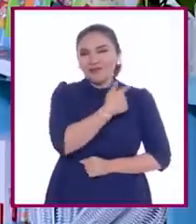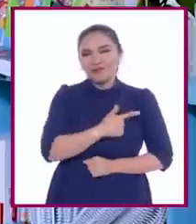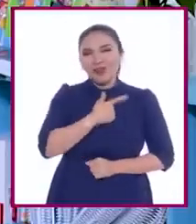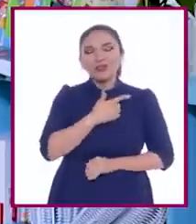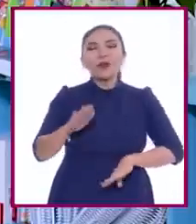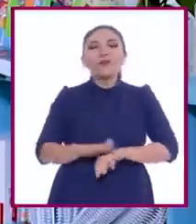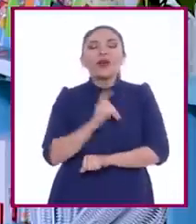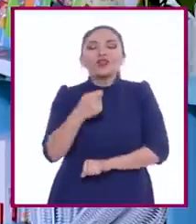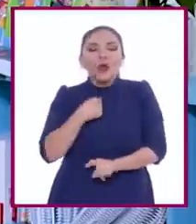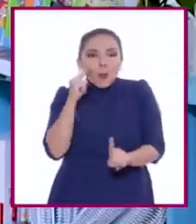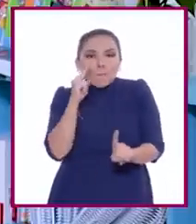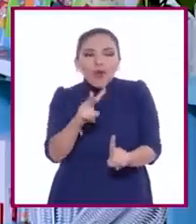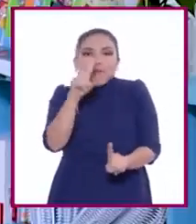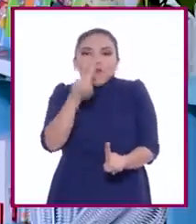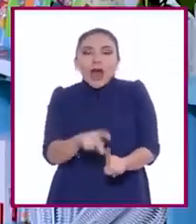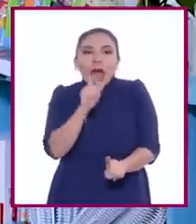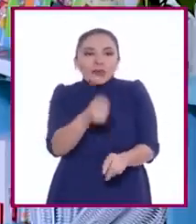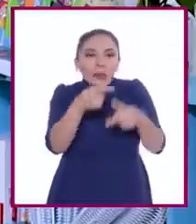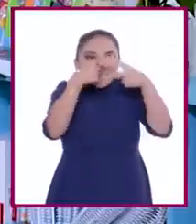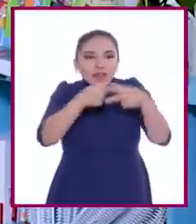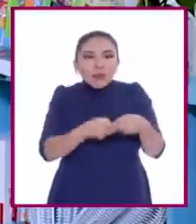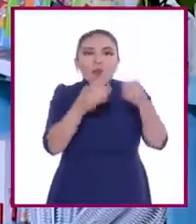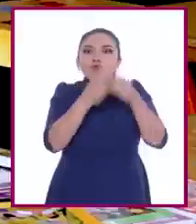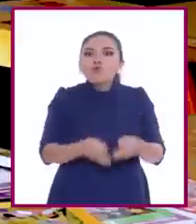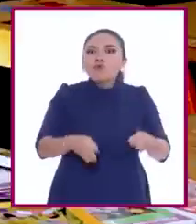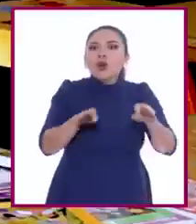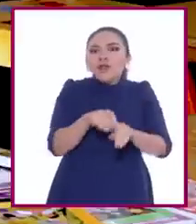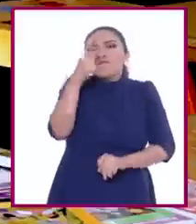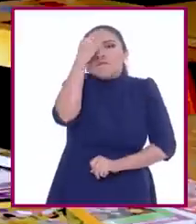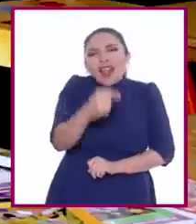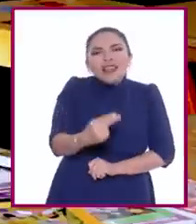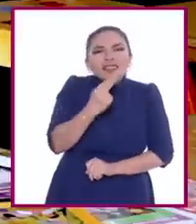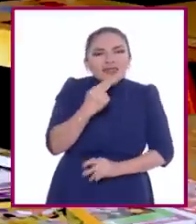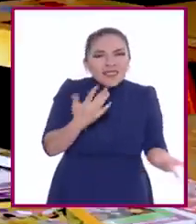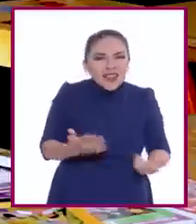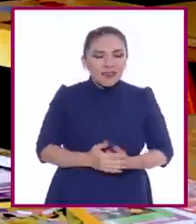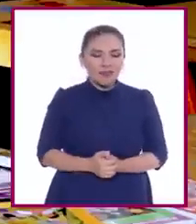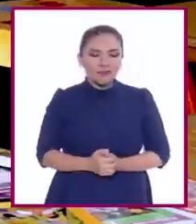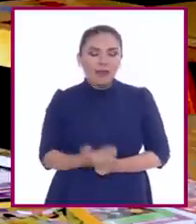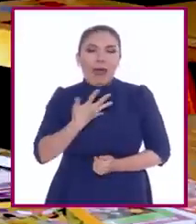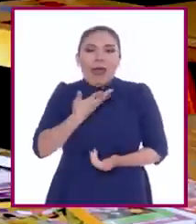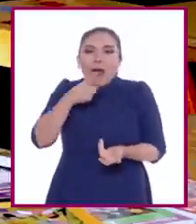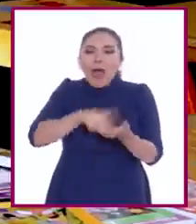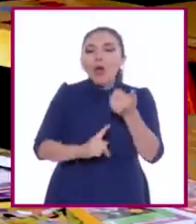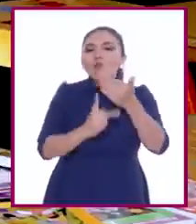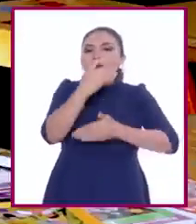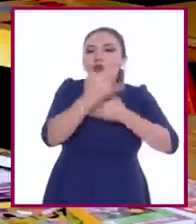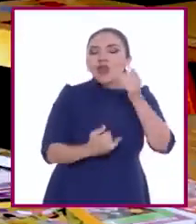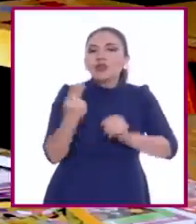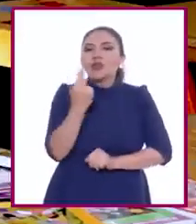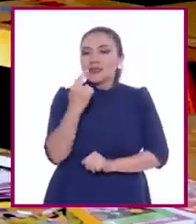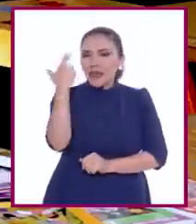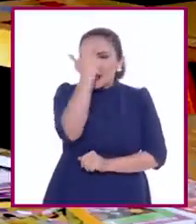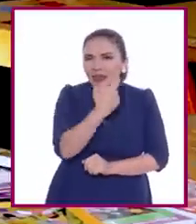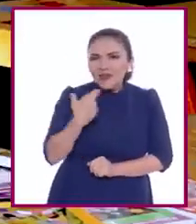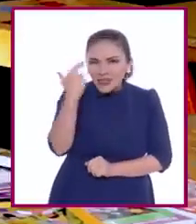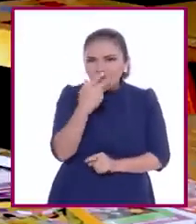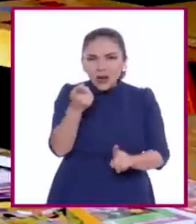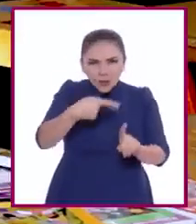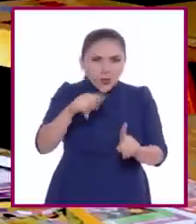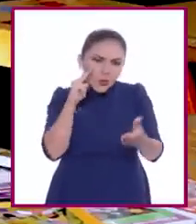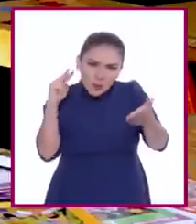gusta mucho porque es donde veo el impacto de la matemática. Se apropien de los proyectos, que los revisen,